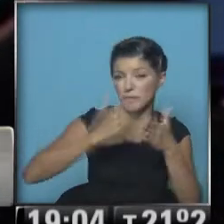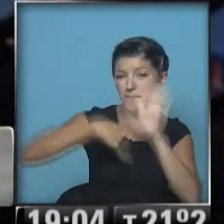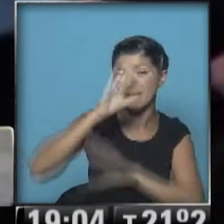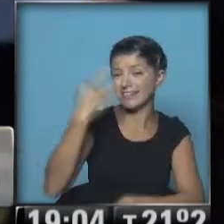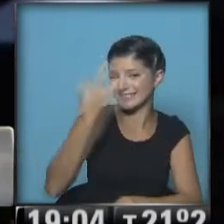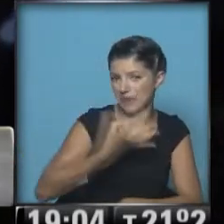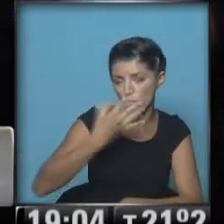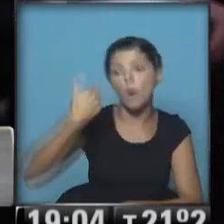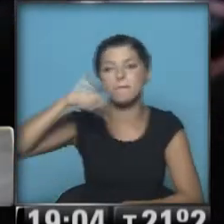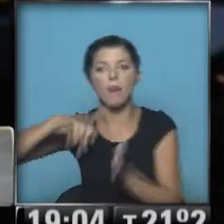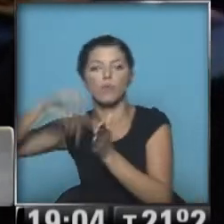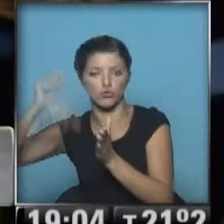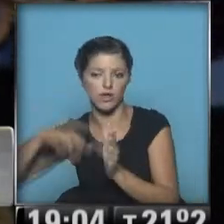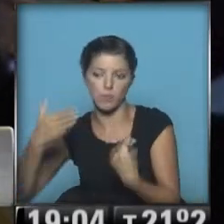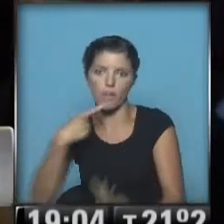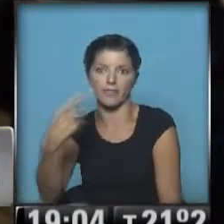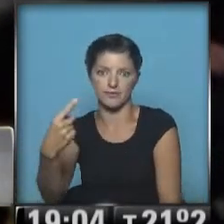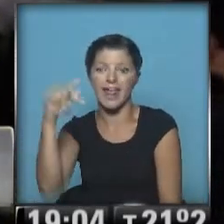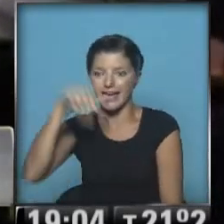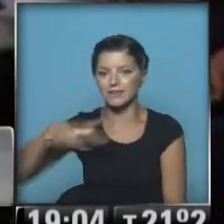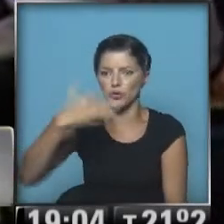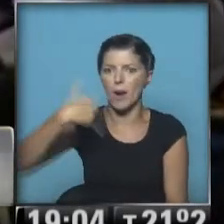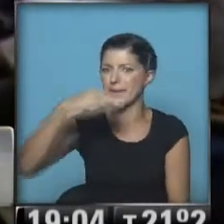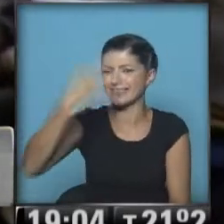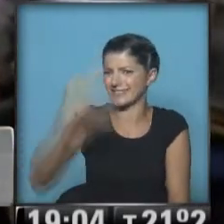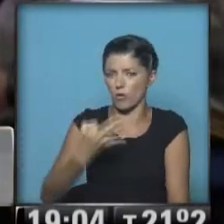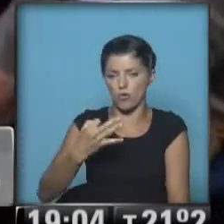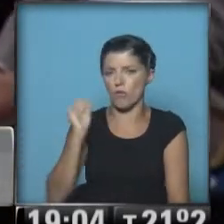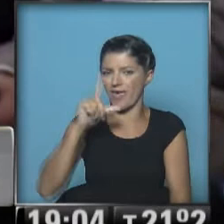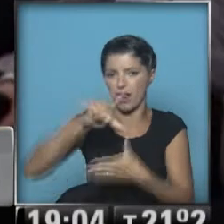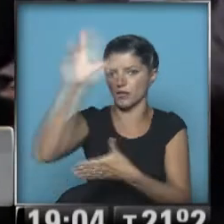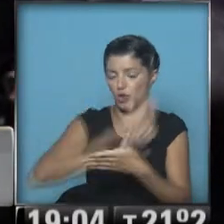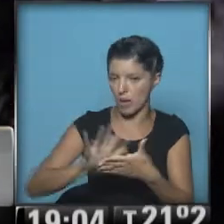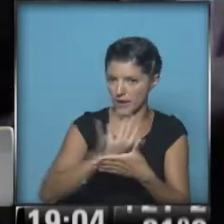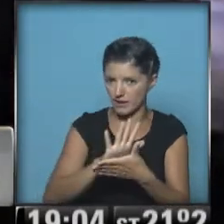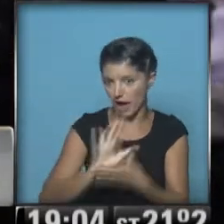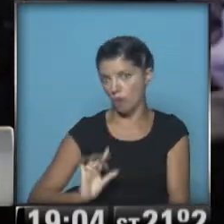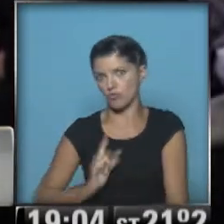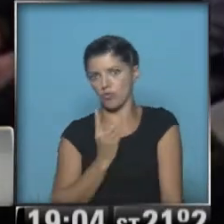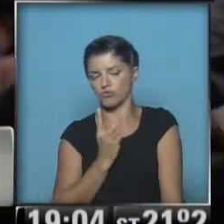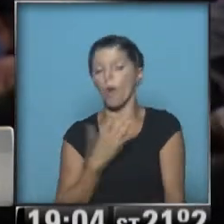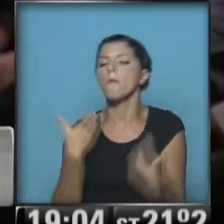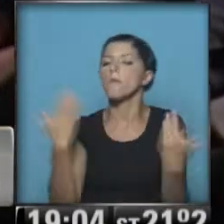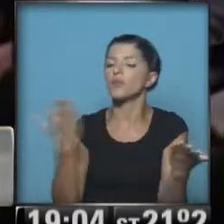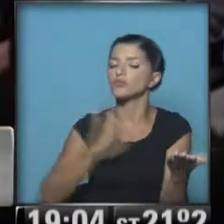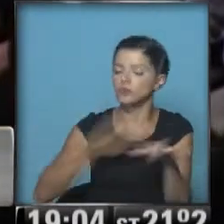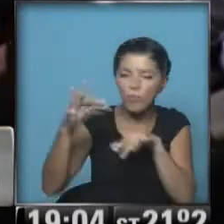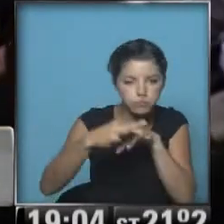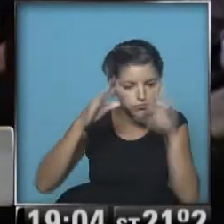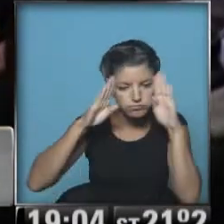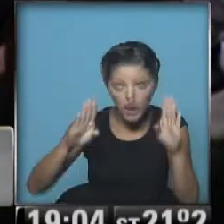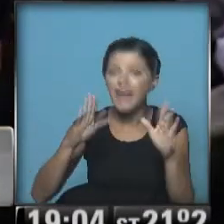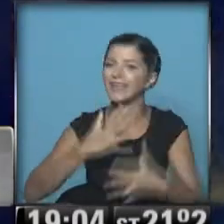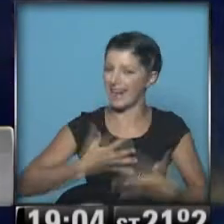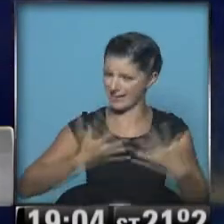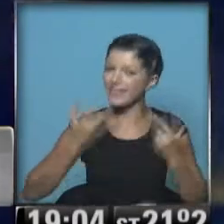Buenos Aires, tener el orgullo de decir que es una de las ciudades más seguras también de Latinoamérica. Por eso nuestro compromiso, por eso nuestra